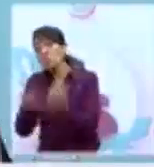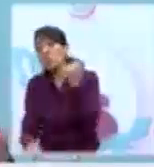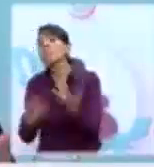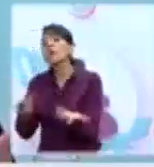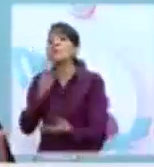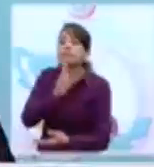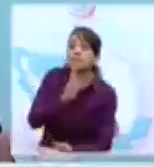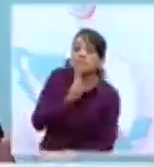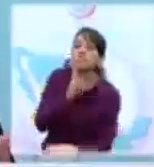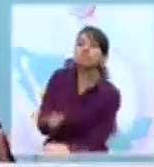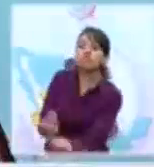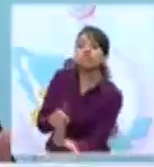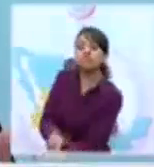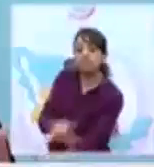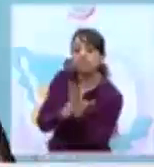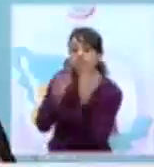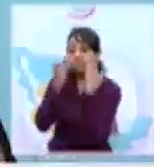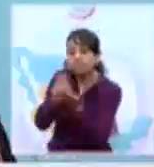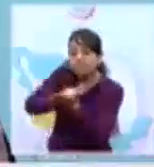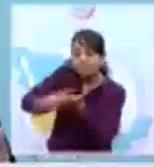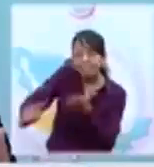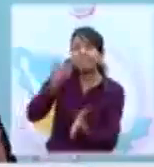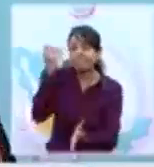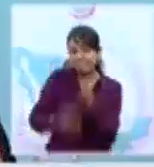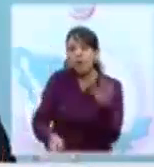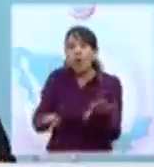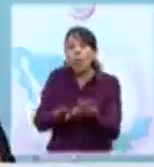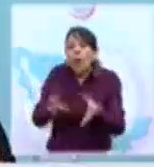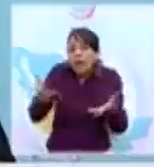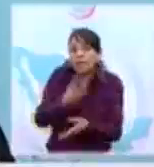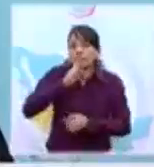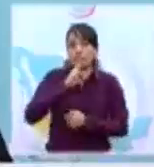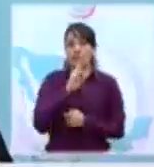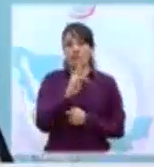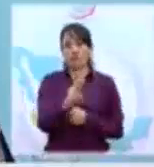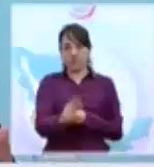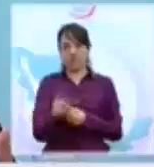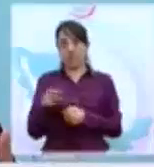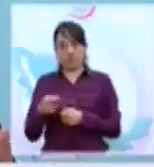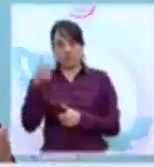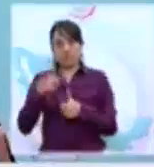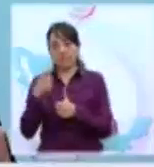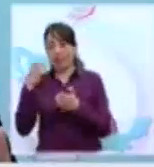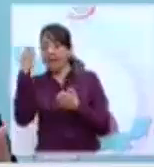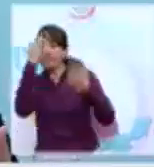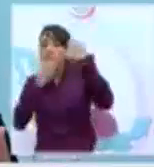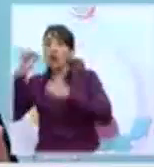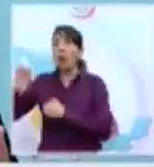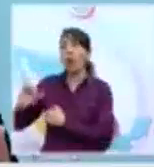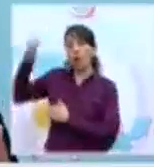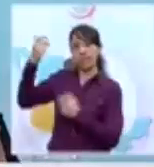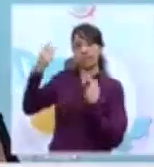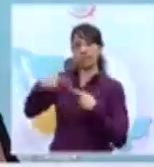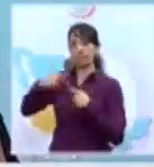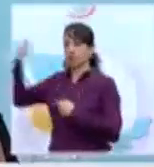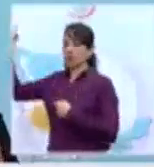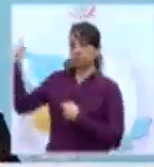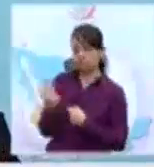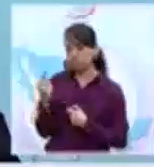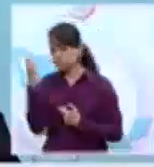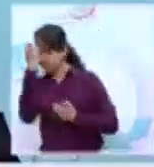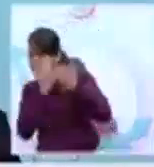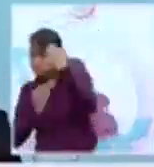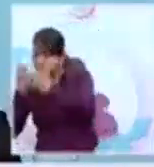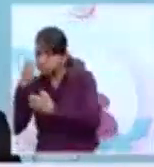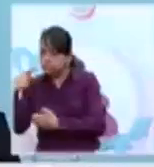que ellos norman, regulan, etcétera, ¿no?, ellos tienen una serie de lineamientos para evaluaciones externas, puedan tener un eco